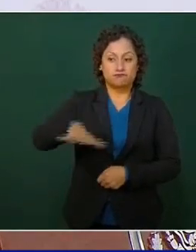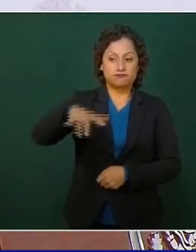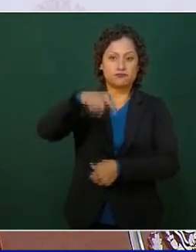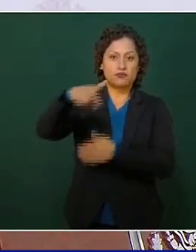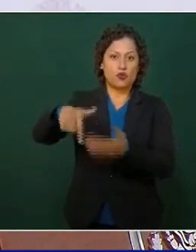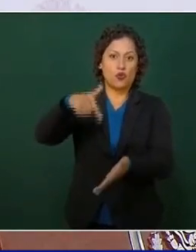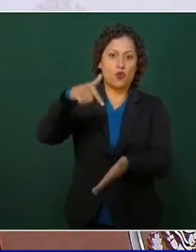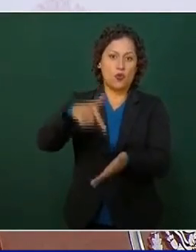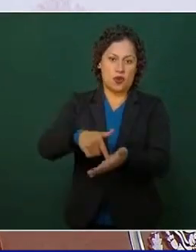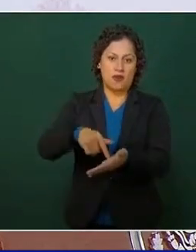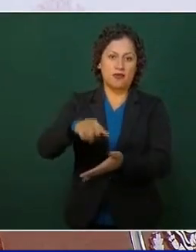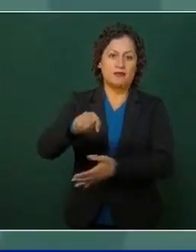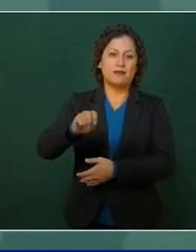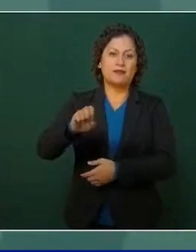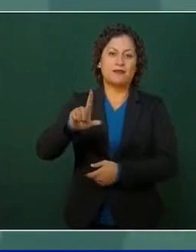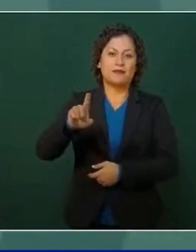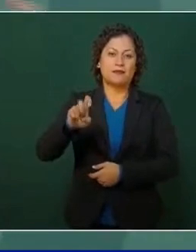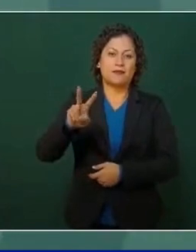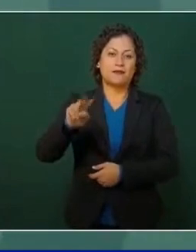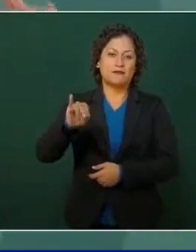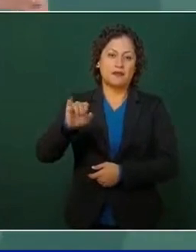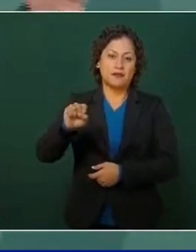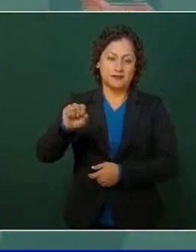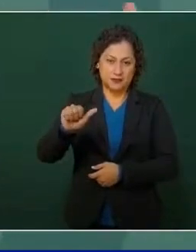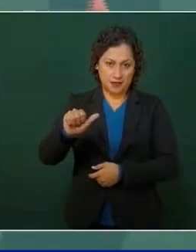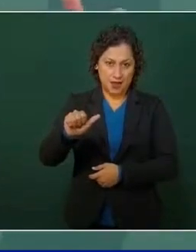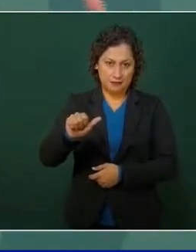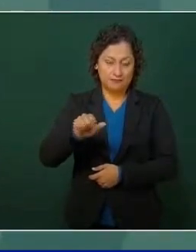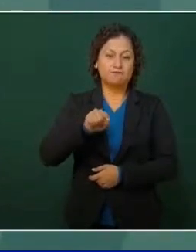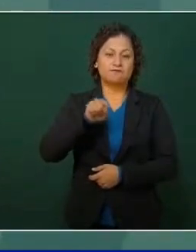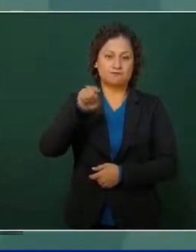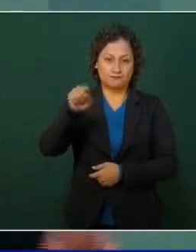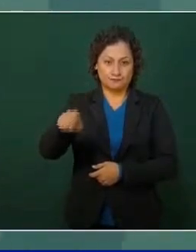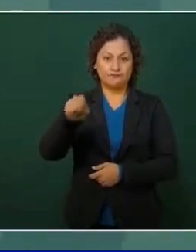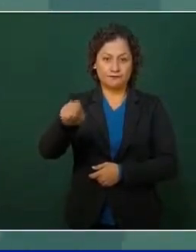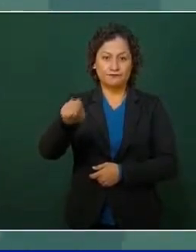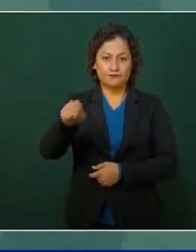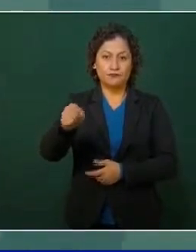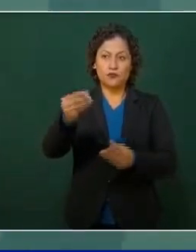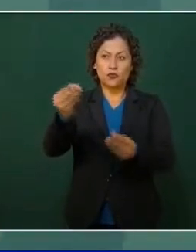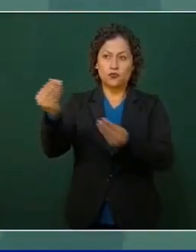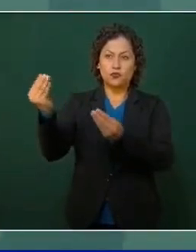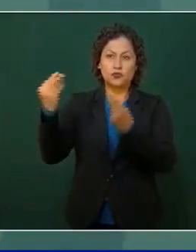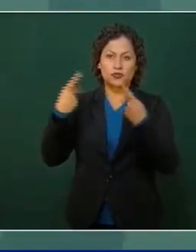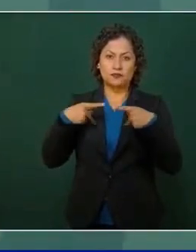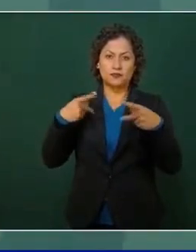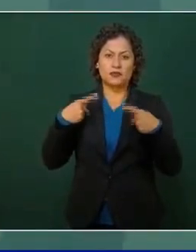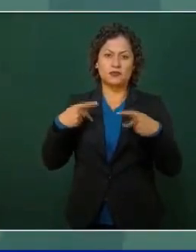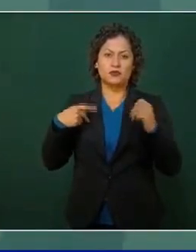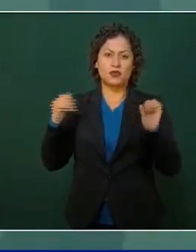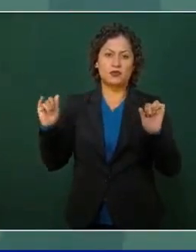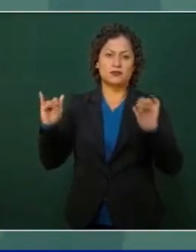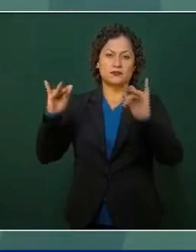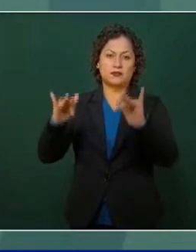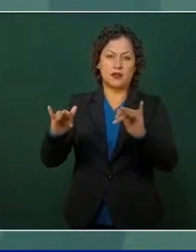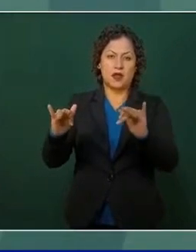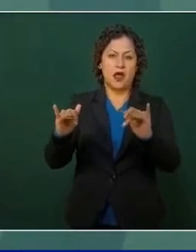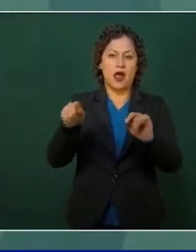allá en Televisa que participaban todos los expertos. Tercer grado, sí.